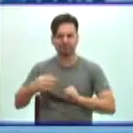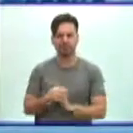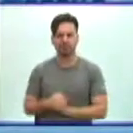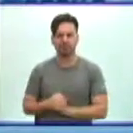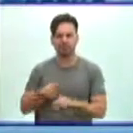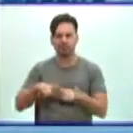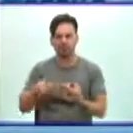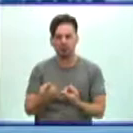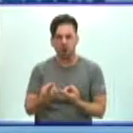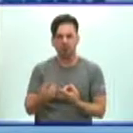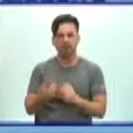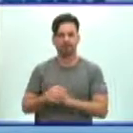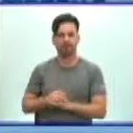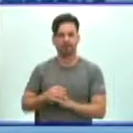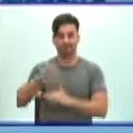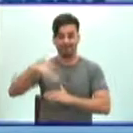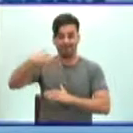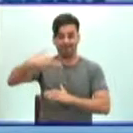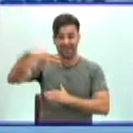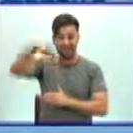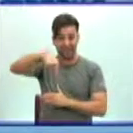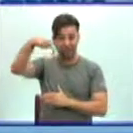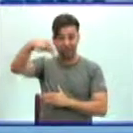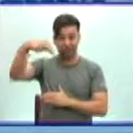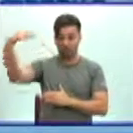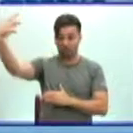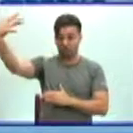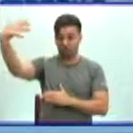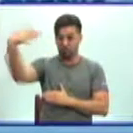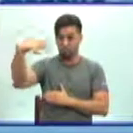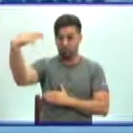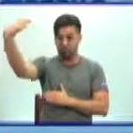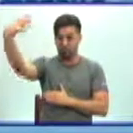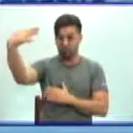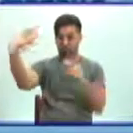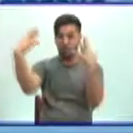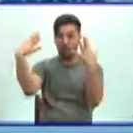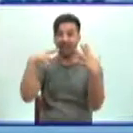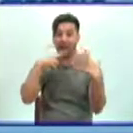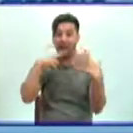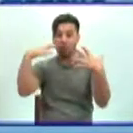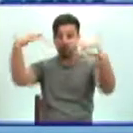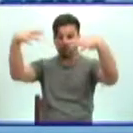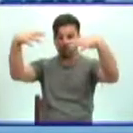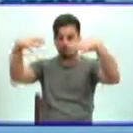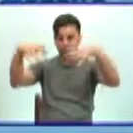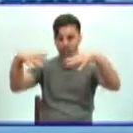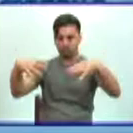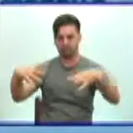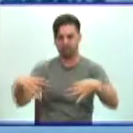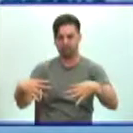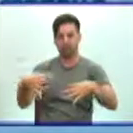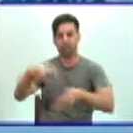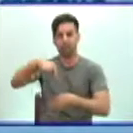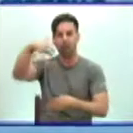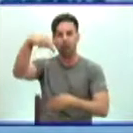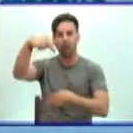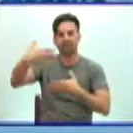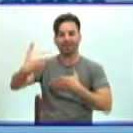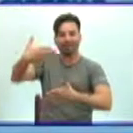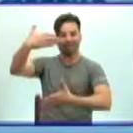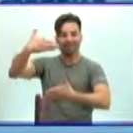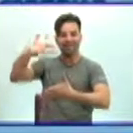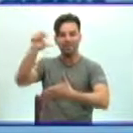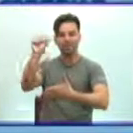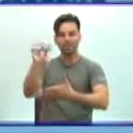vientos, al chocar con estas montañas, descargan toda su humedad en la ladera norte. Y cuando pasan a la ladera sur, ya van